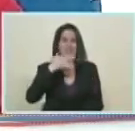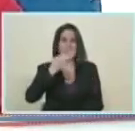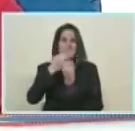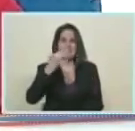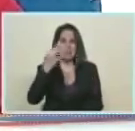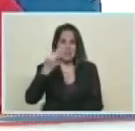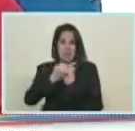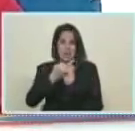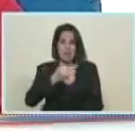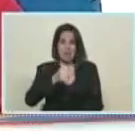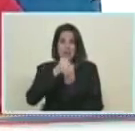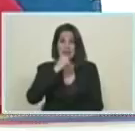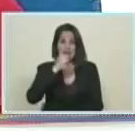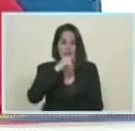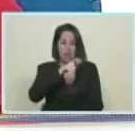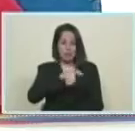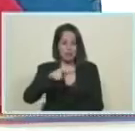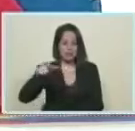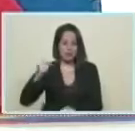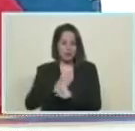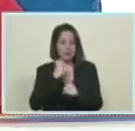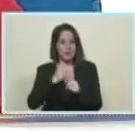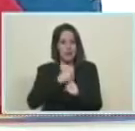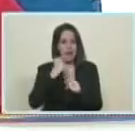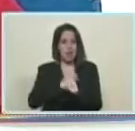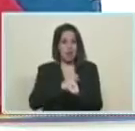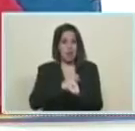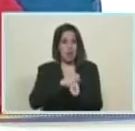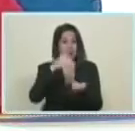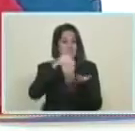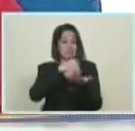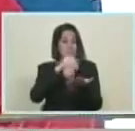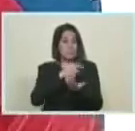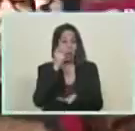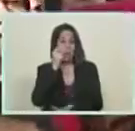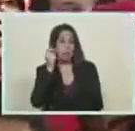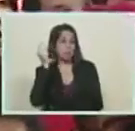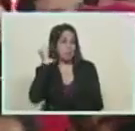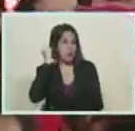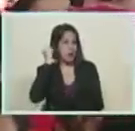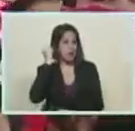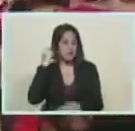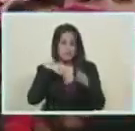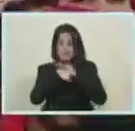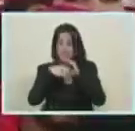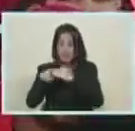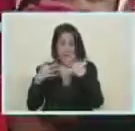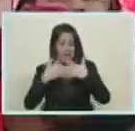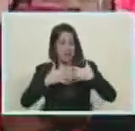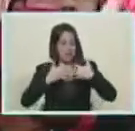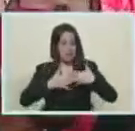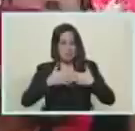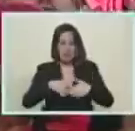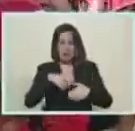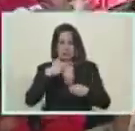verdadera son los trabajadores y las trabajadoras, que son los que están ahí en el centro dándose.